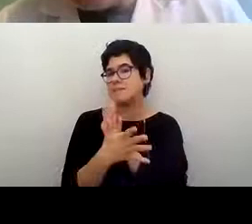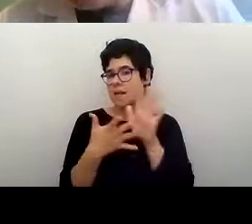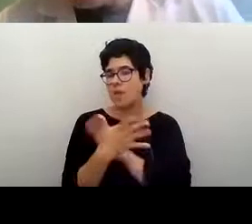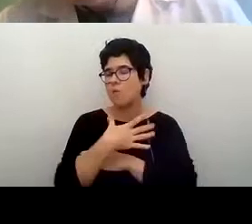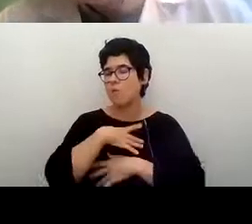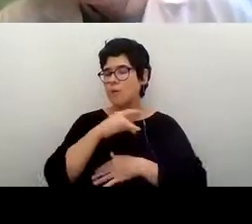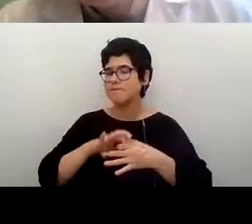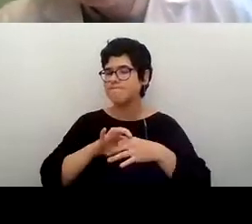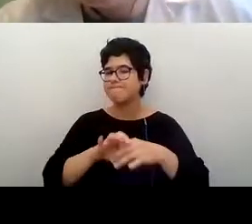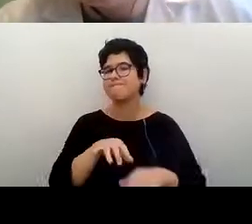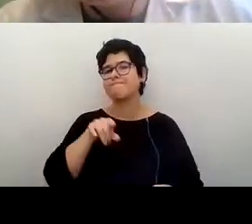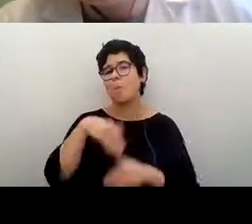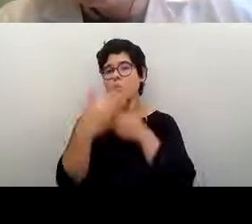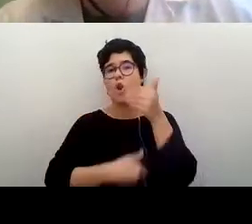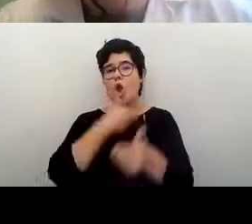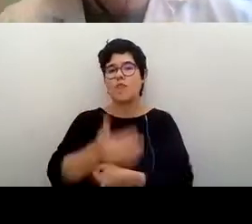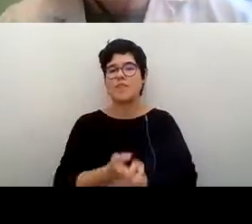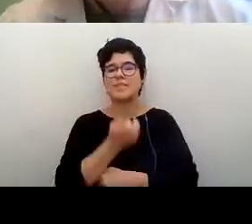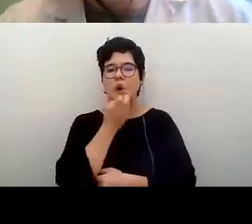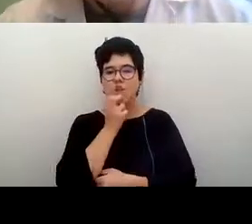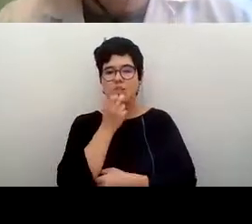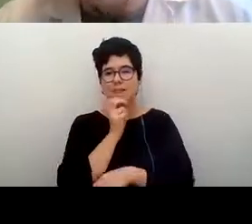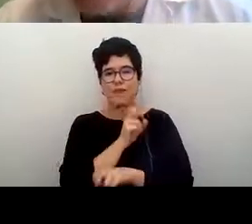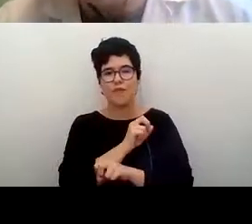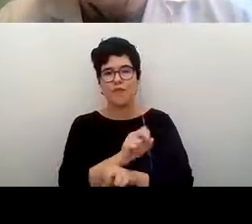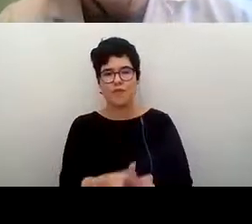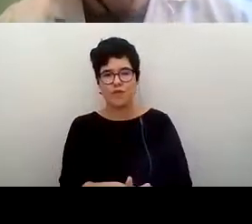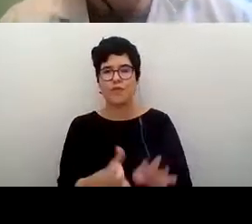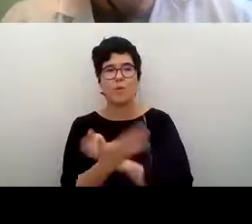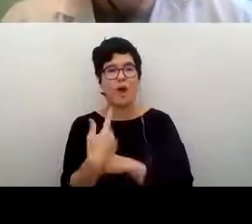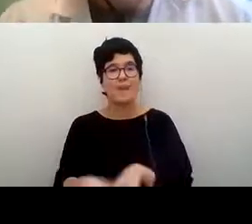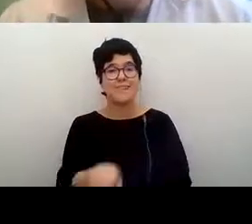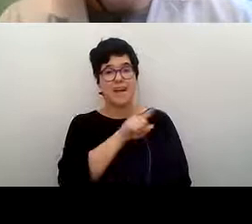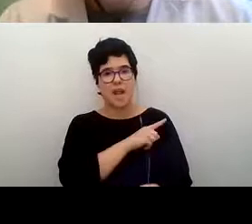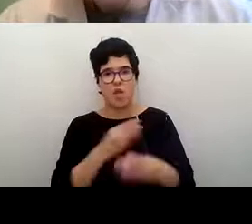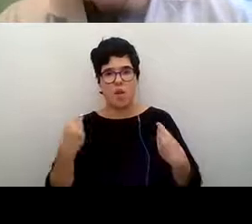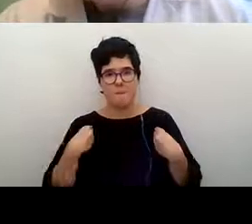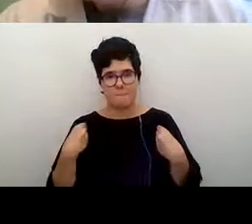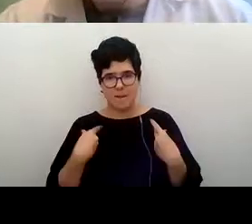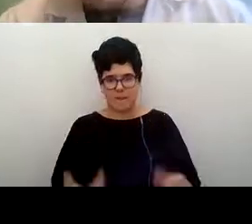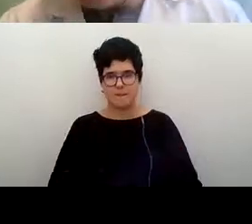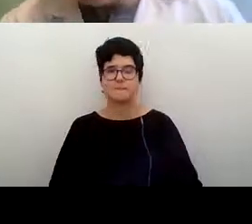estar implicado un proceso oxidativo excesivo durante la vida. Por lo tanto,